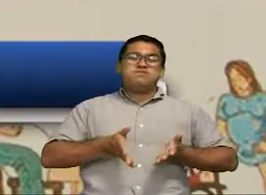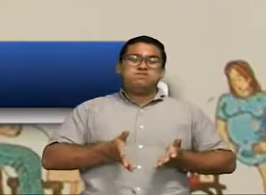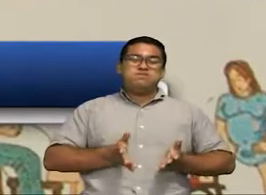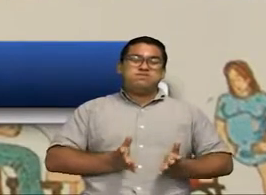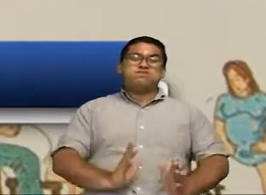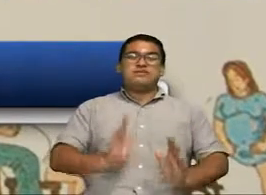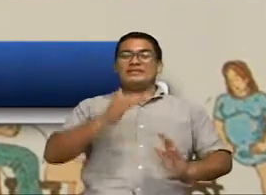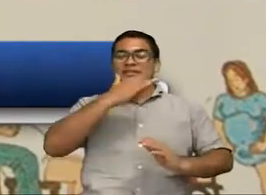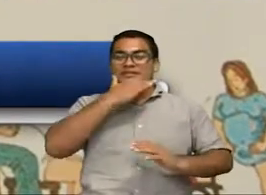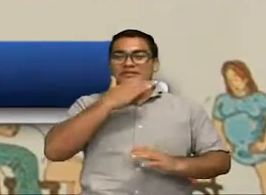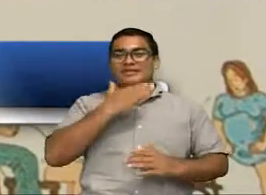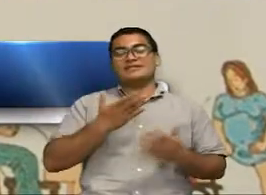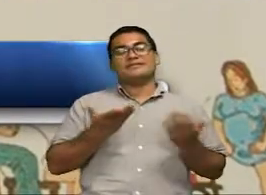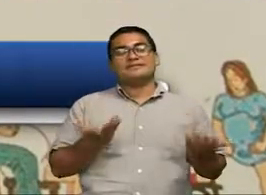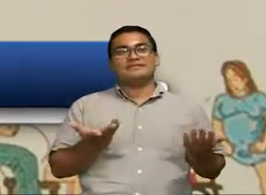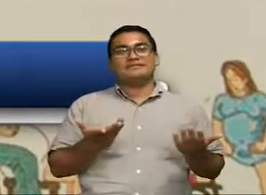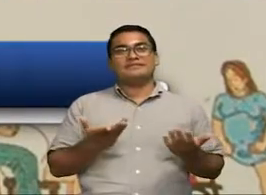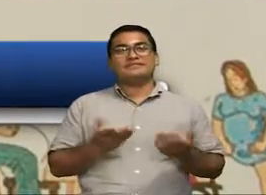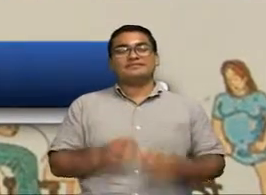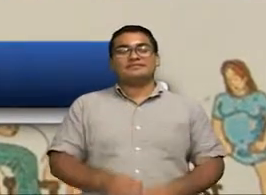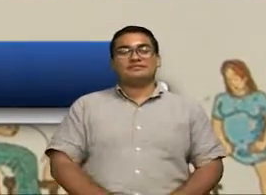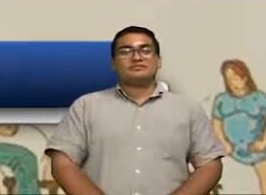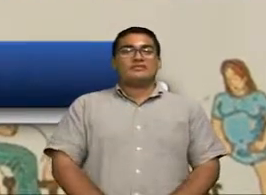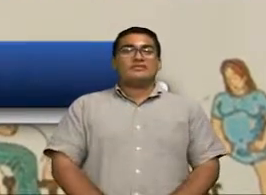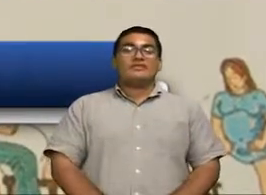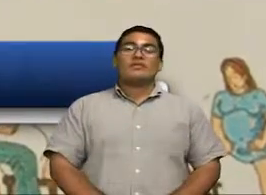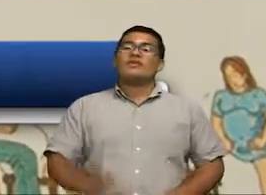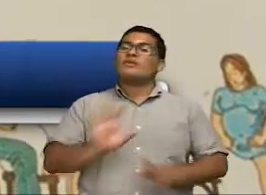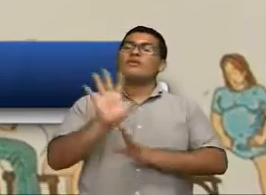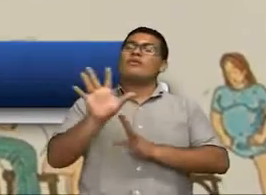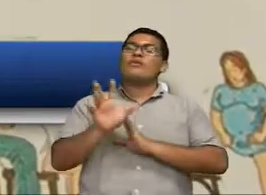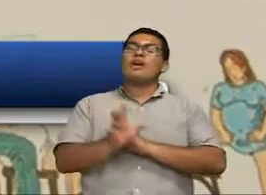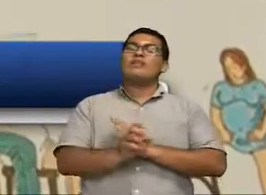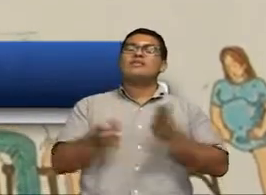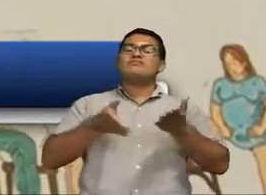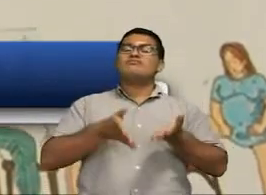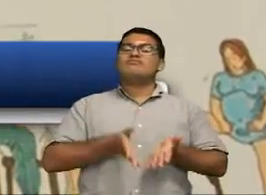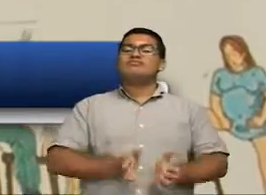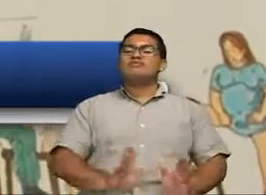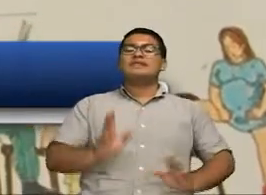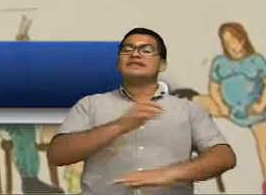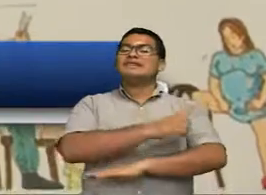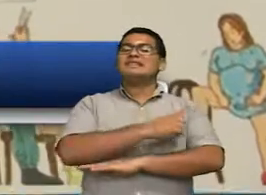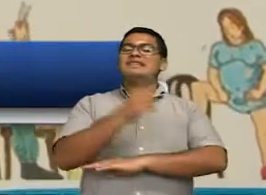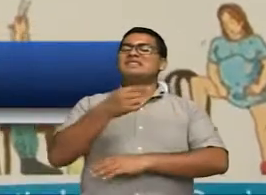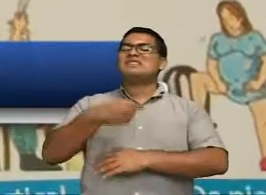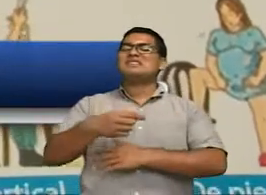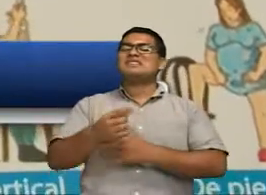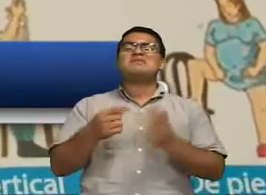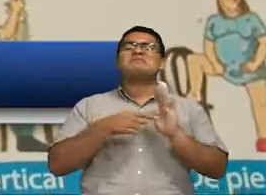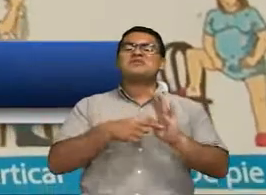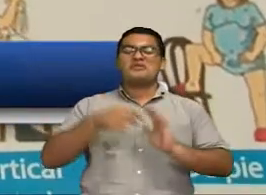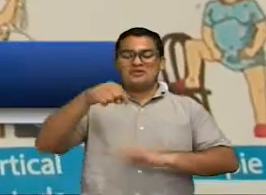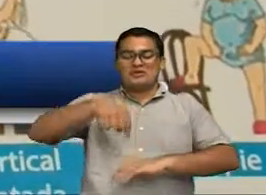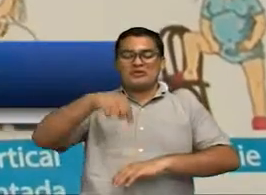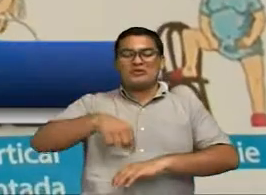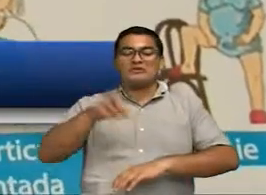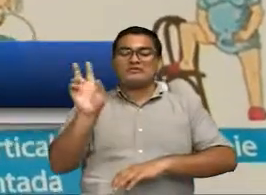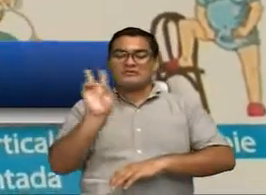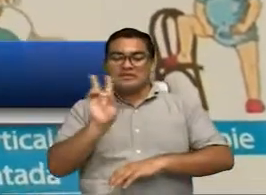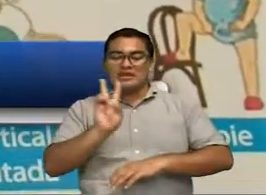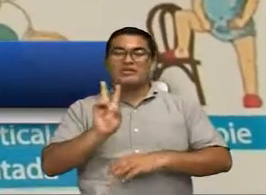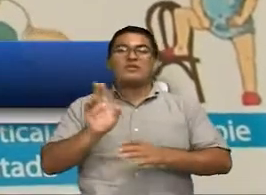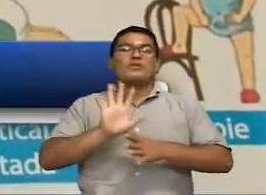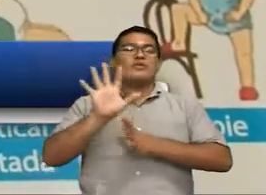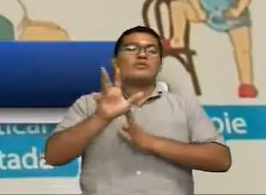y en sí el parto mismo. Ahora, ¿cuántos partos ustedes tienen, por ejemplo, al día? A ver, hoy es viernes,